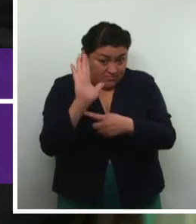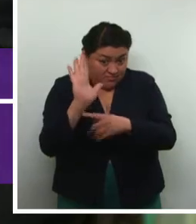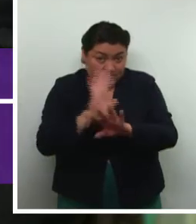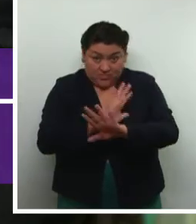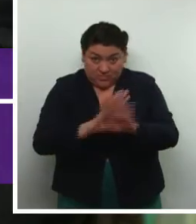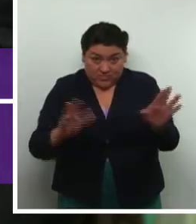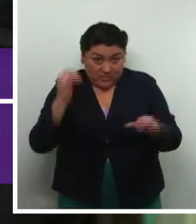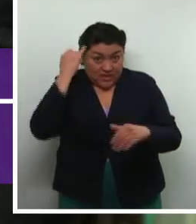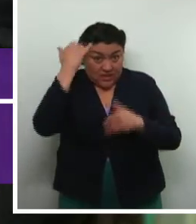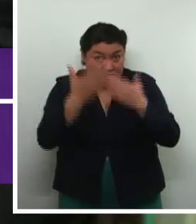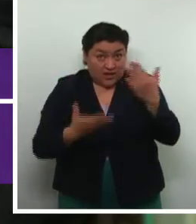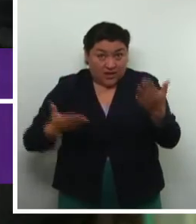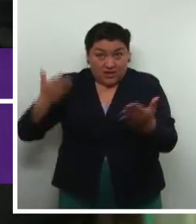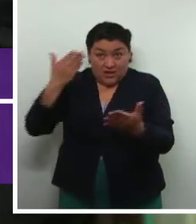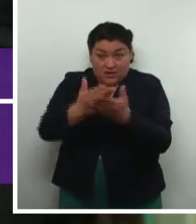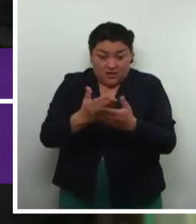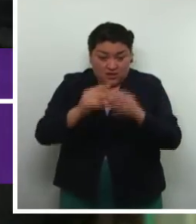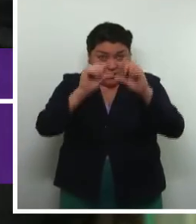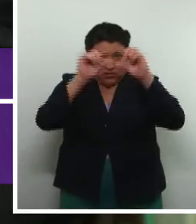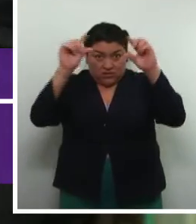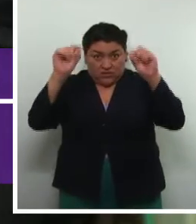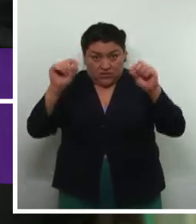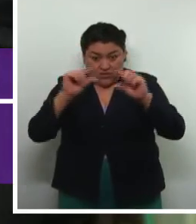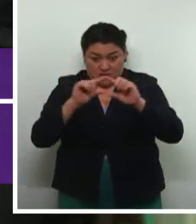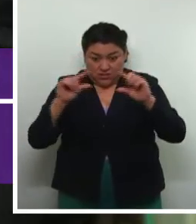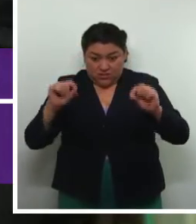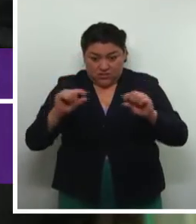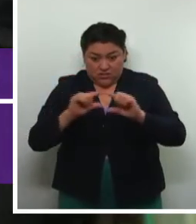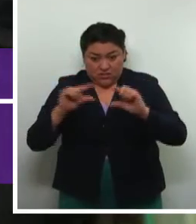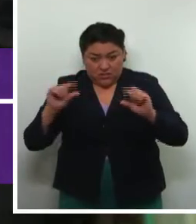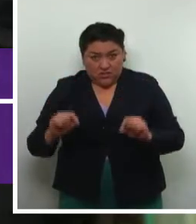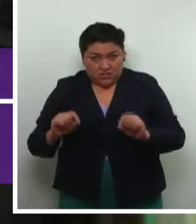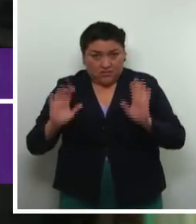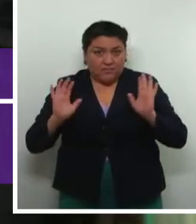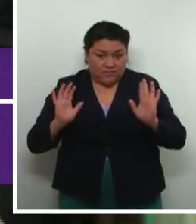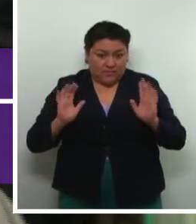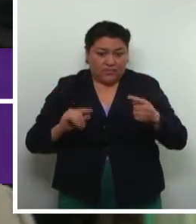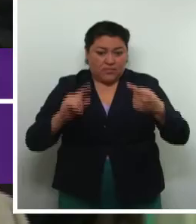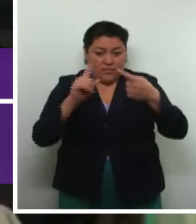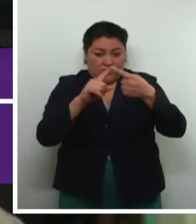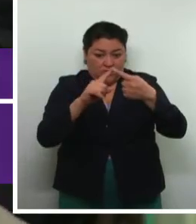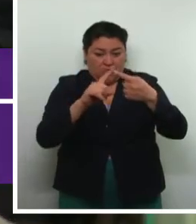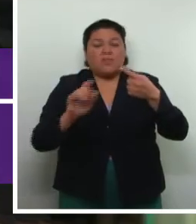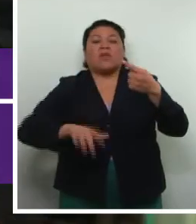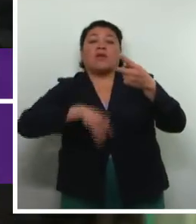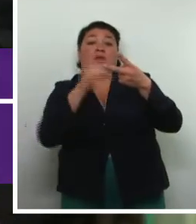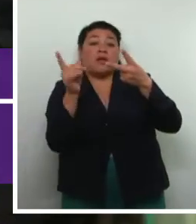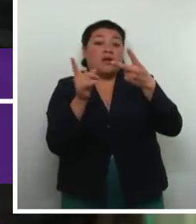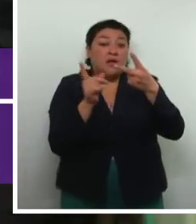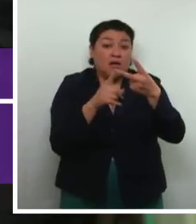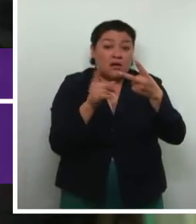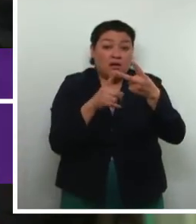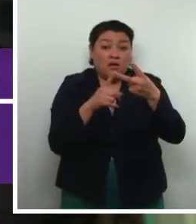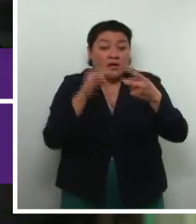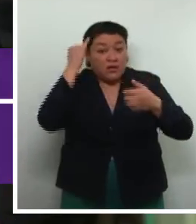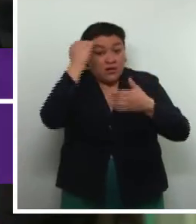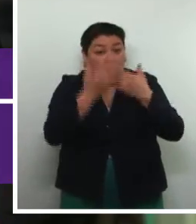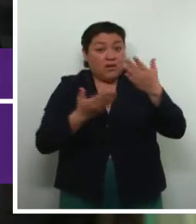Reservó ¿qué porción? Una porción, y es el segundo hecho, que no fue